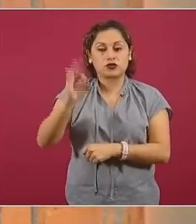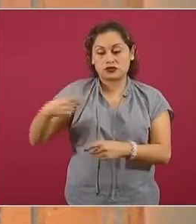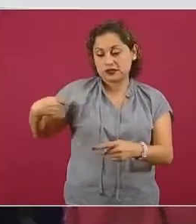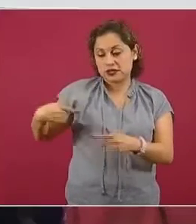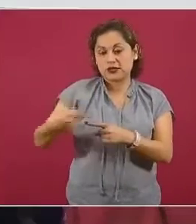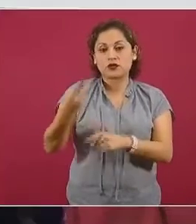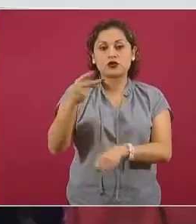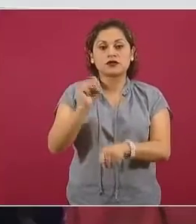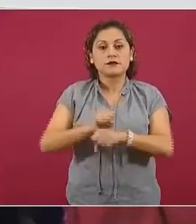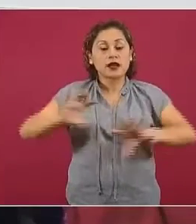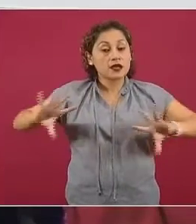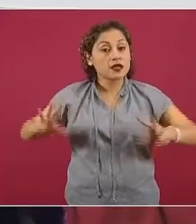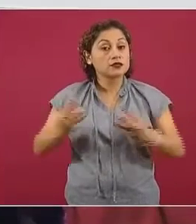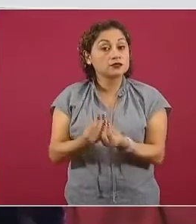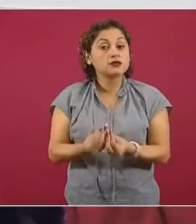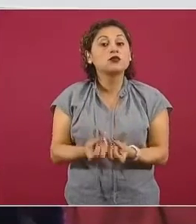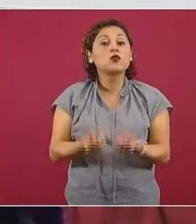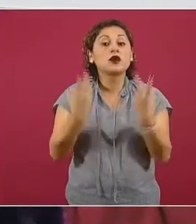ya